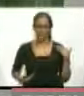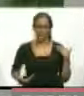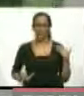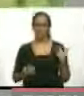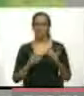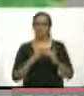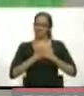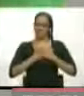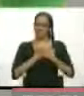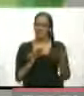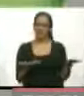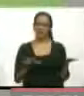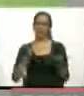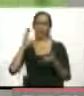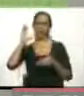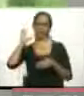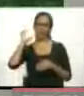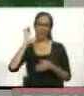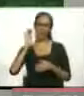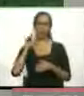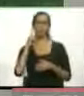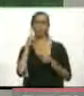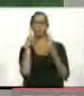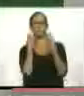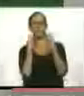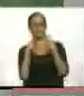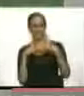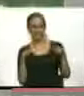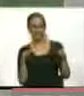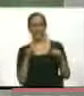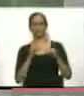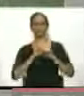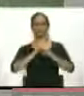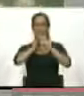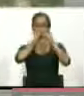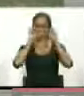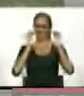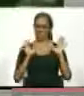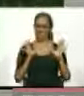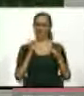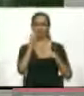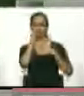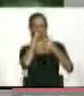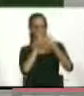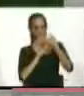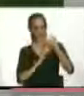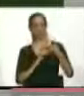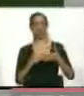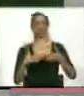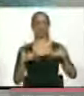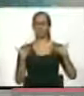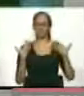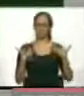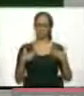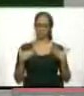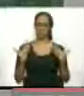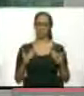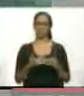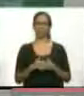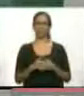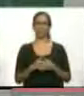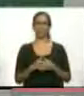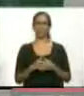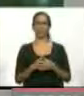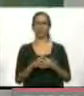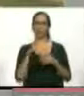dado al país un mensaje franco sincero y alentador con la aplicación